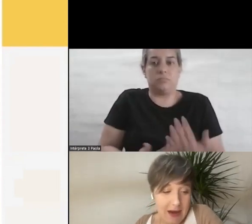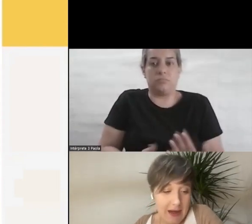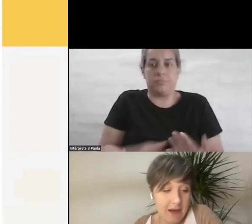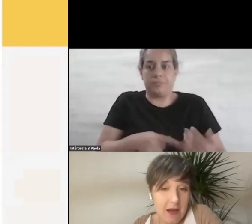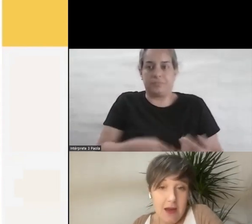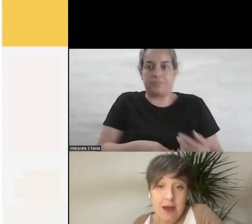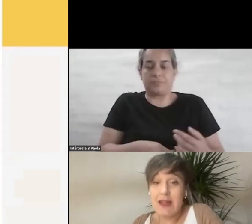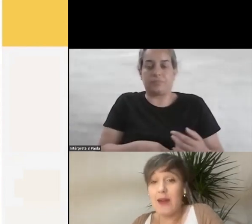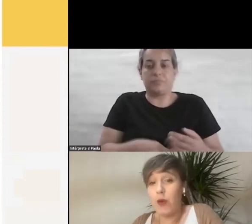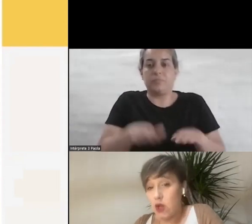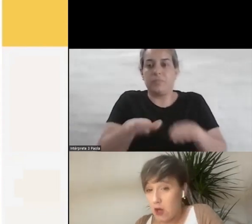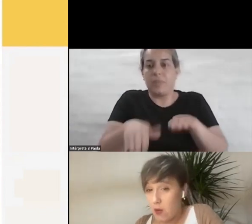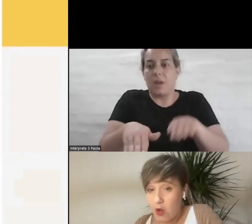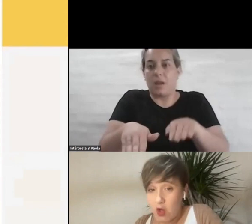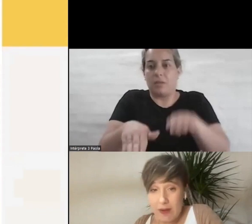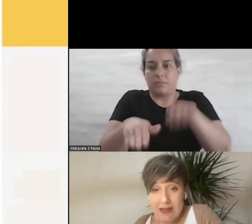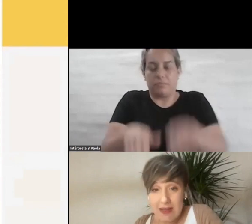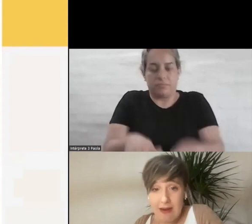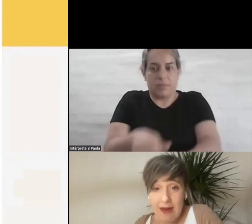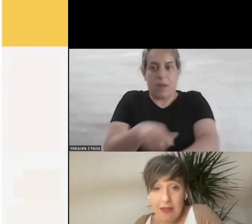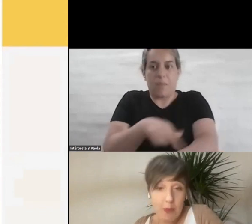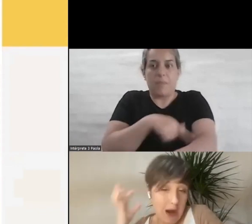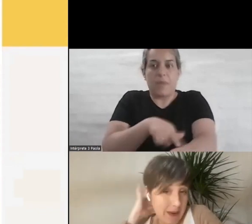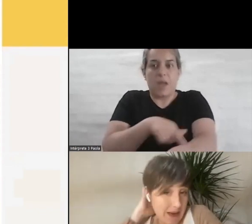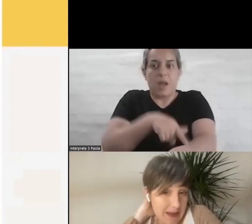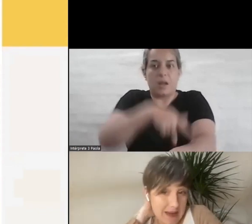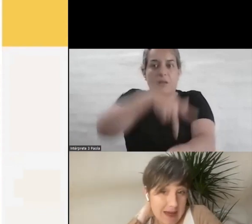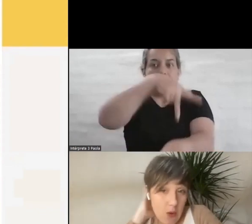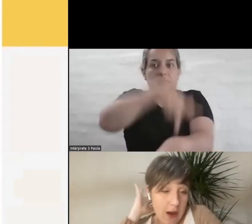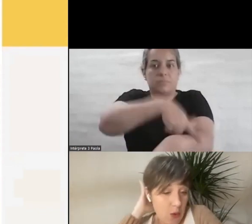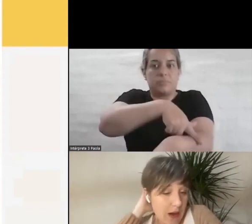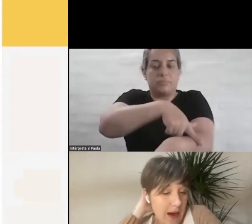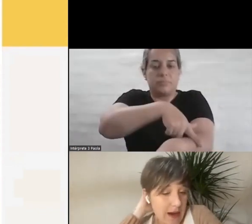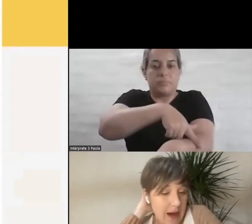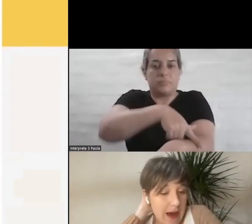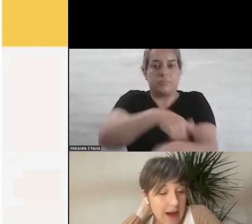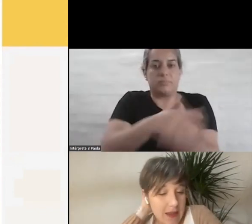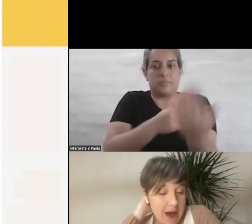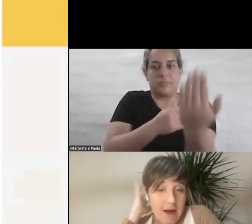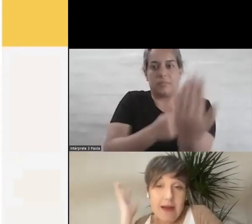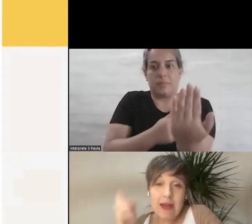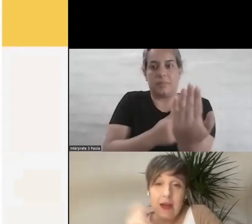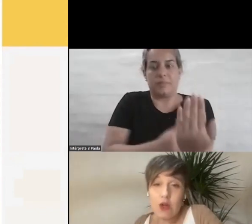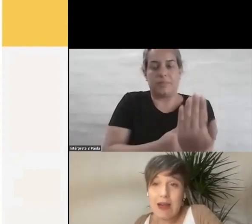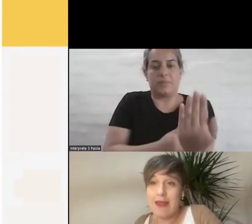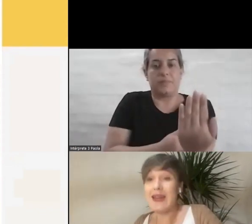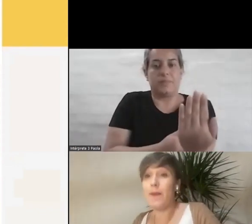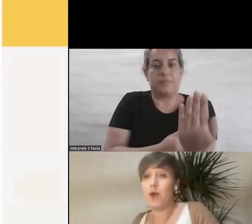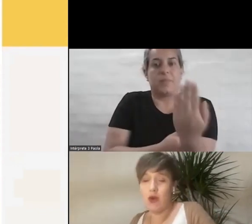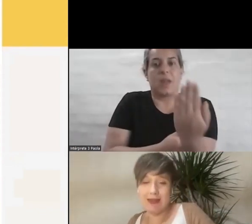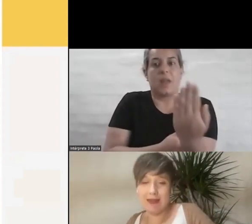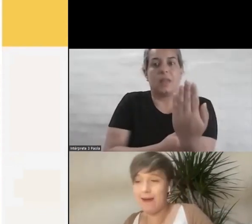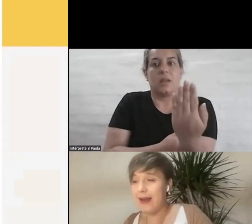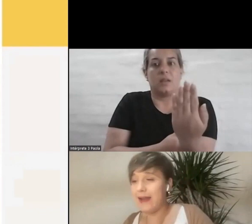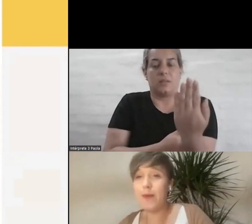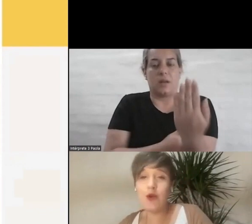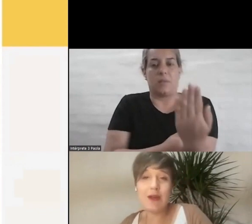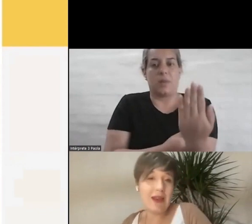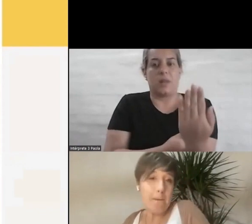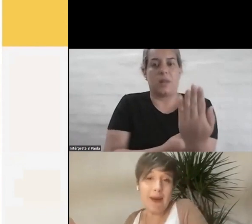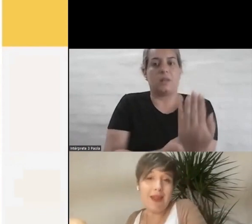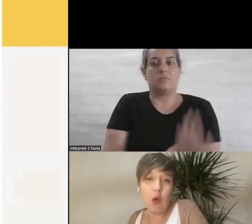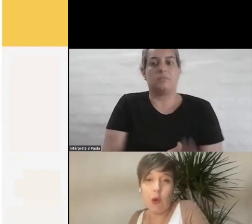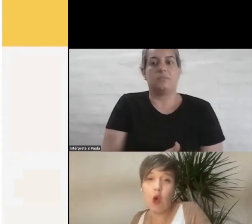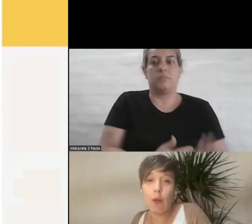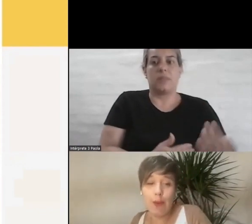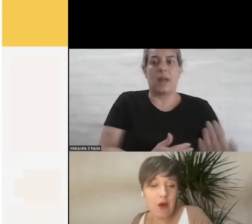la imagen. Se le puede sostener un poquito para la estabilidad por la parte de atrás de la nuca agarrar de la cabeza y luego se le da ese apoyo extra, ¿vale? Ese apoyo